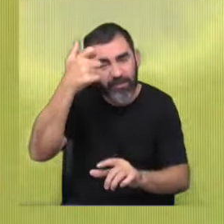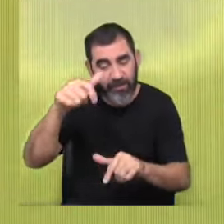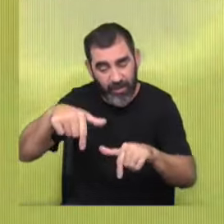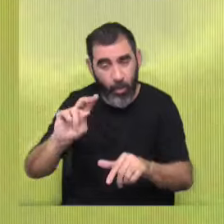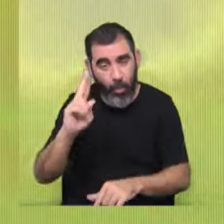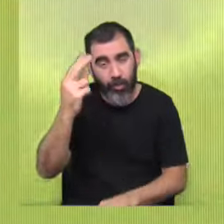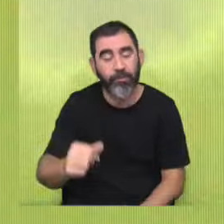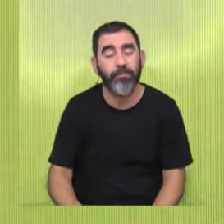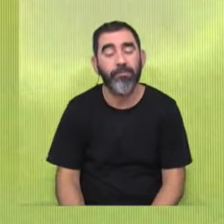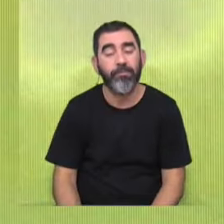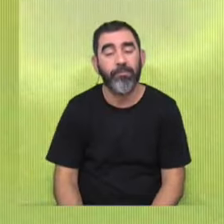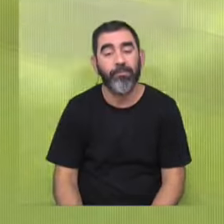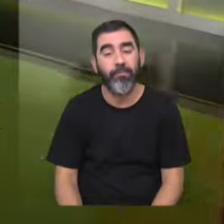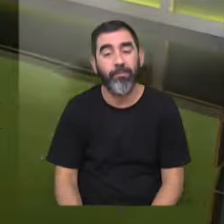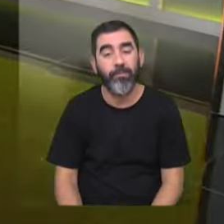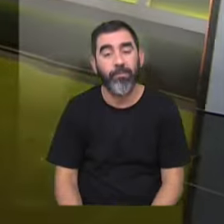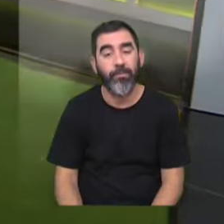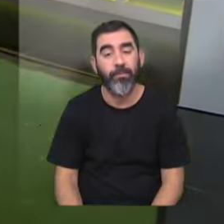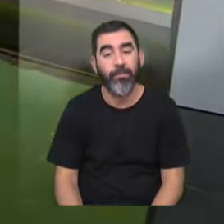quienes vivimos en este país.